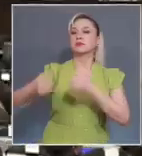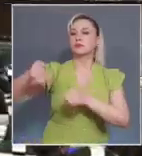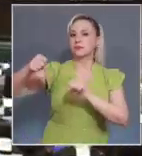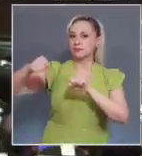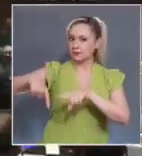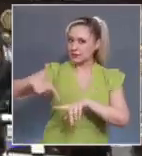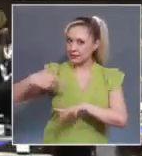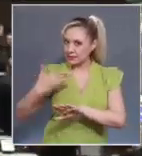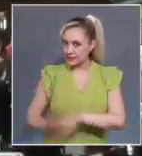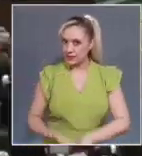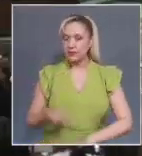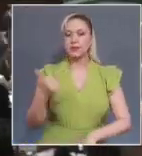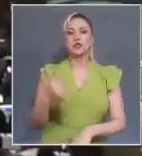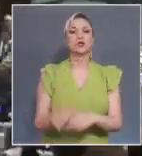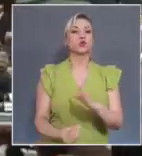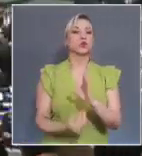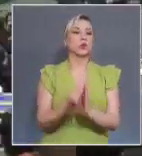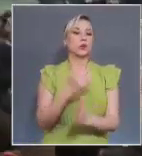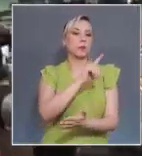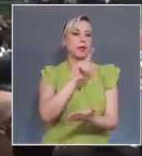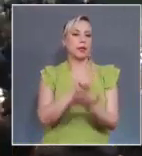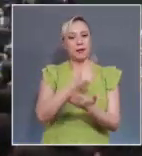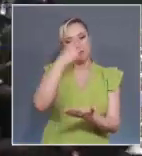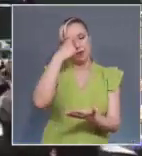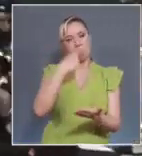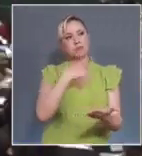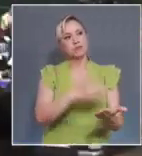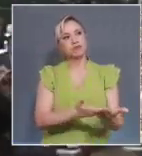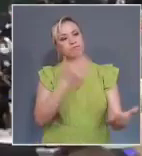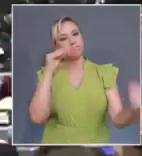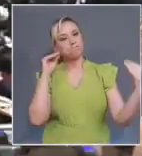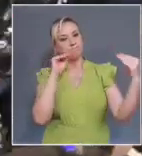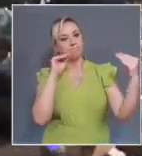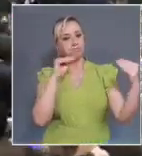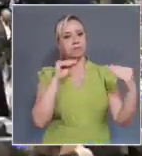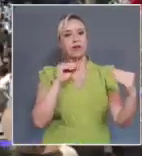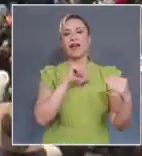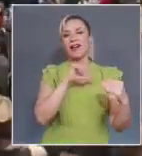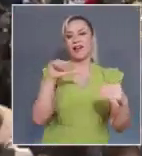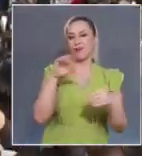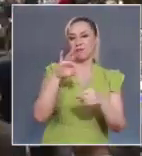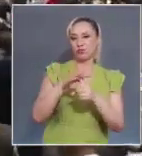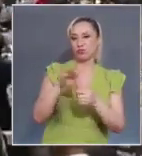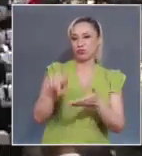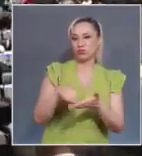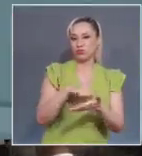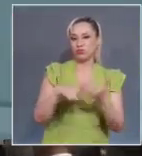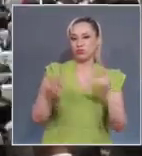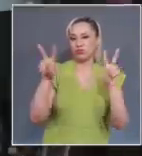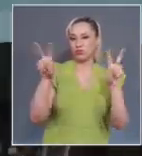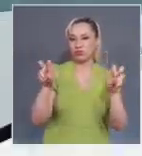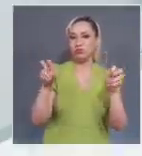Medios de Impugnación en materia electoral. Para el canal del Poder Judicial de la Federación, Marta Rodríguez.